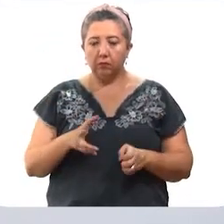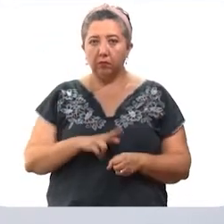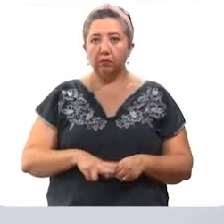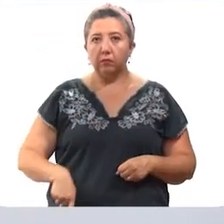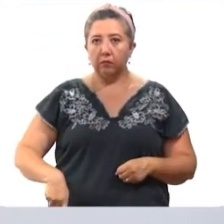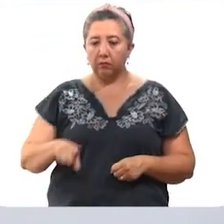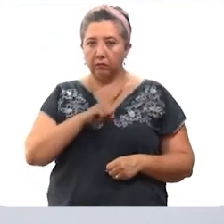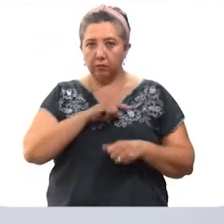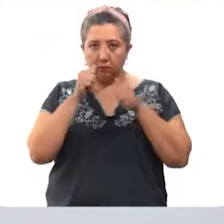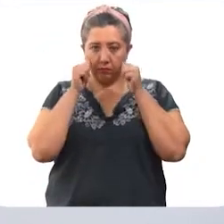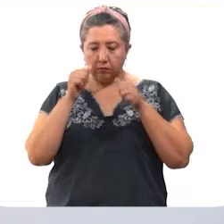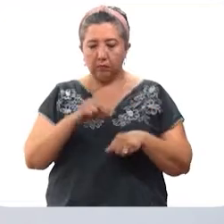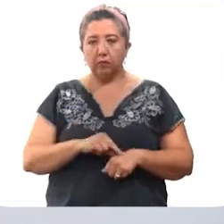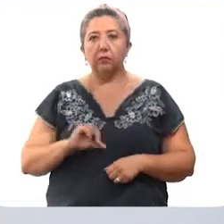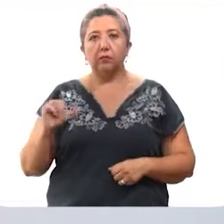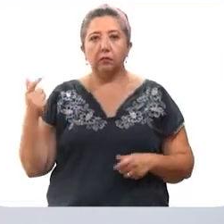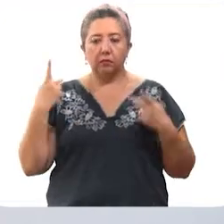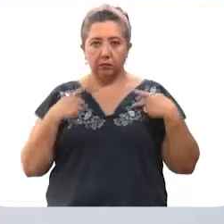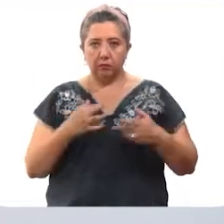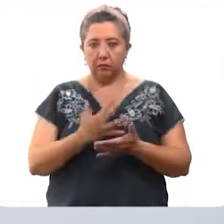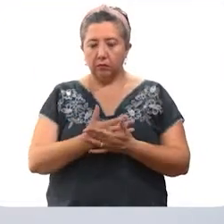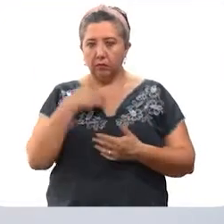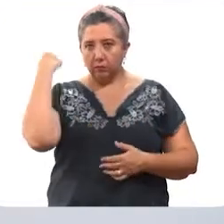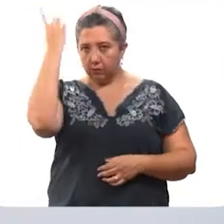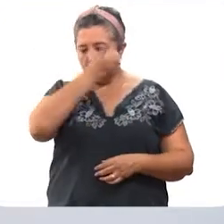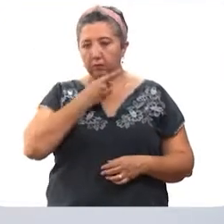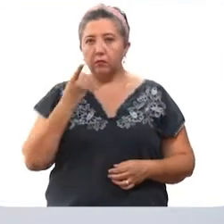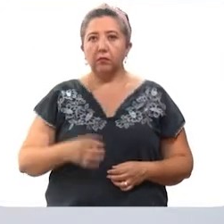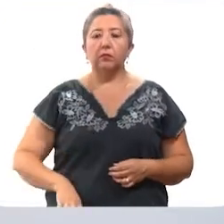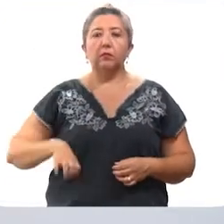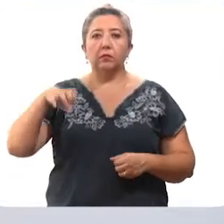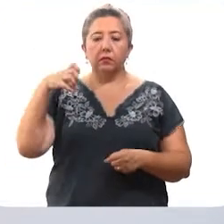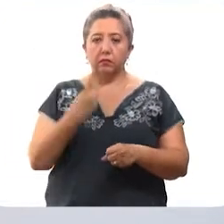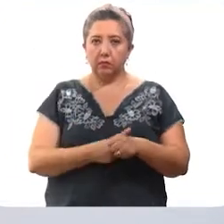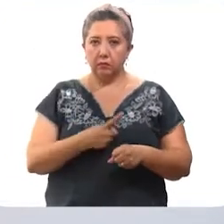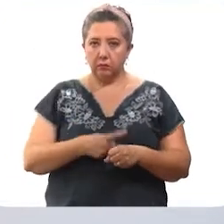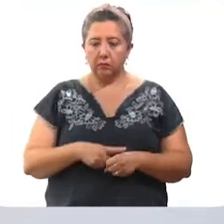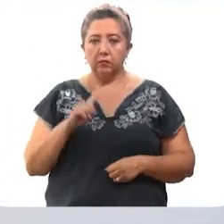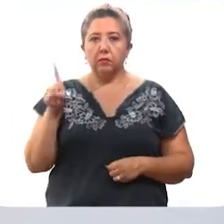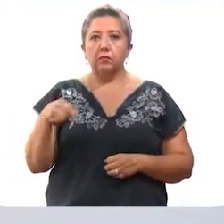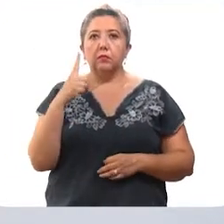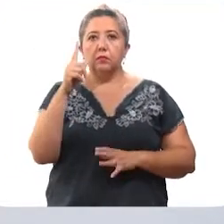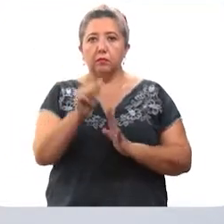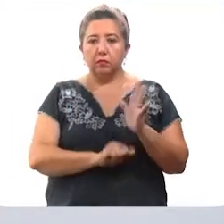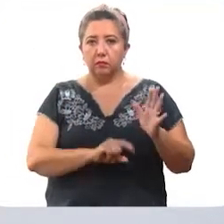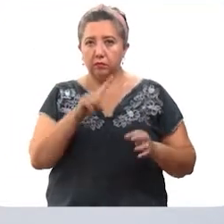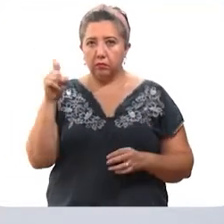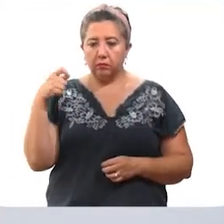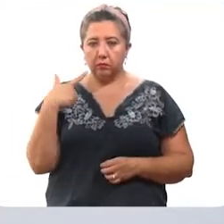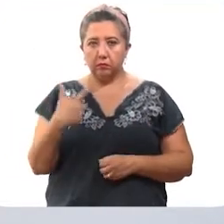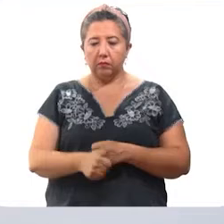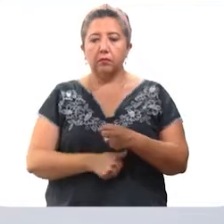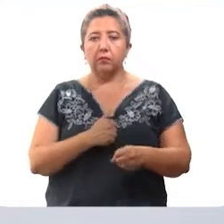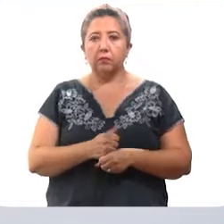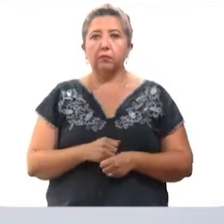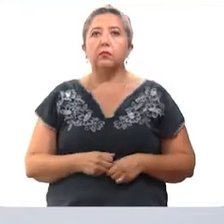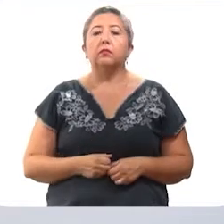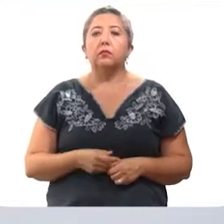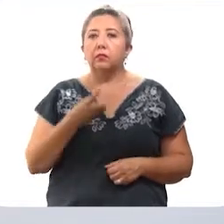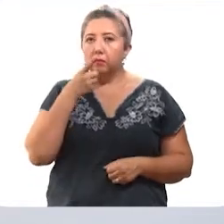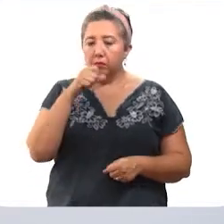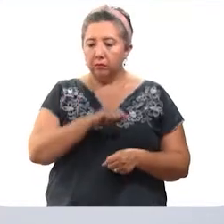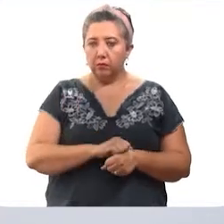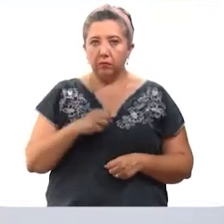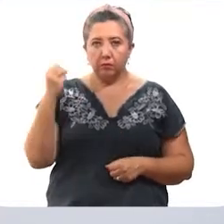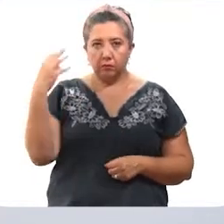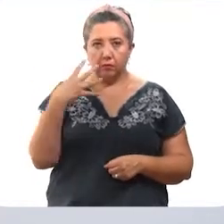en hospitales públicos y en aislamiento total. Hay otros pacientes a la espera de diagnóstico. El rango de edad de los casos es de 1 mes a 107 años.